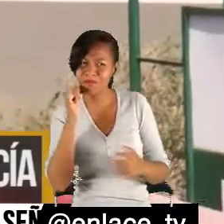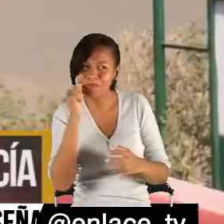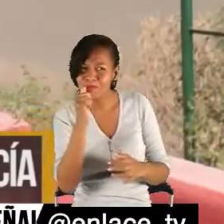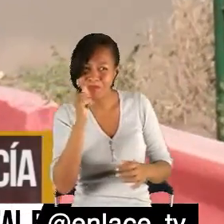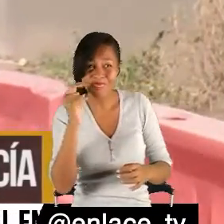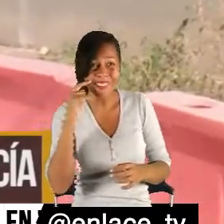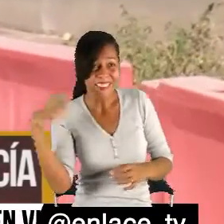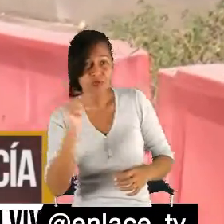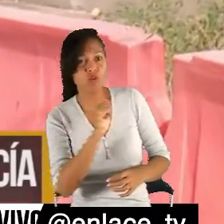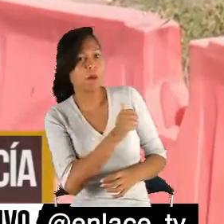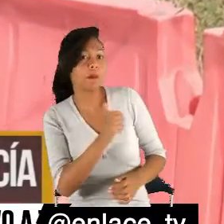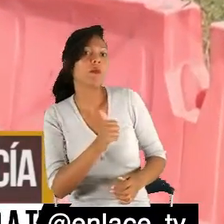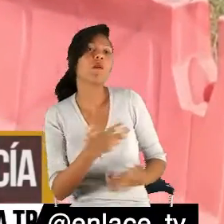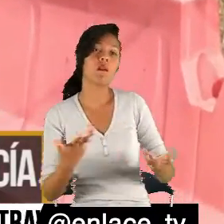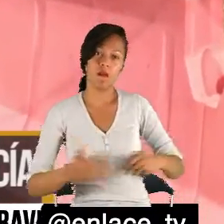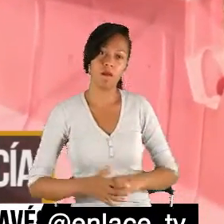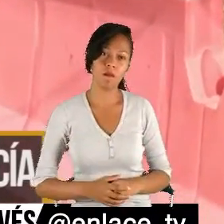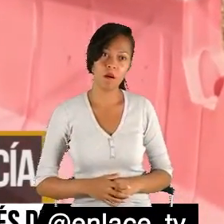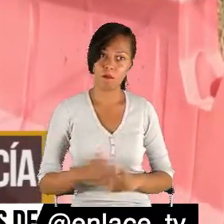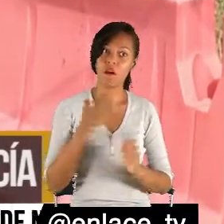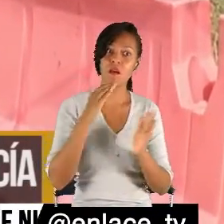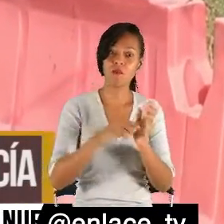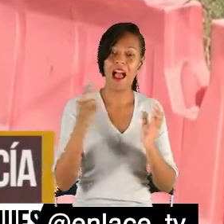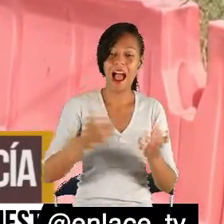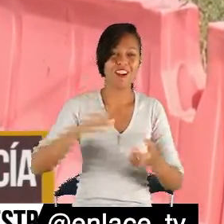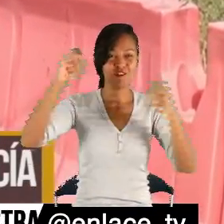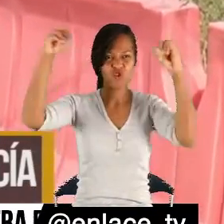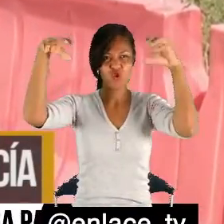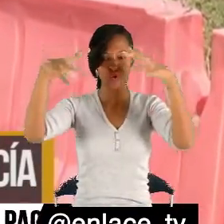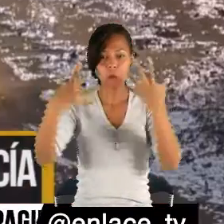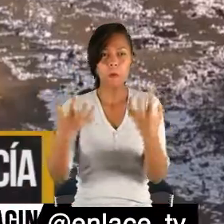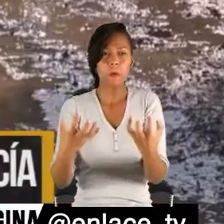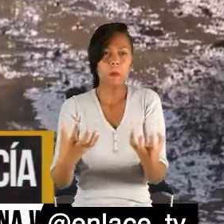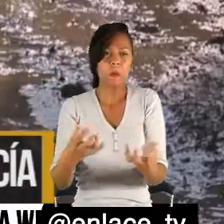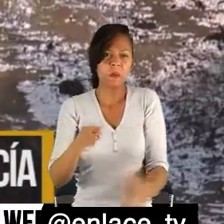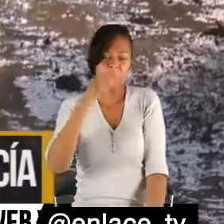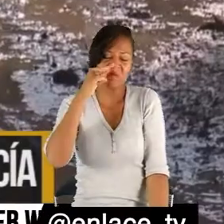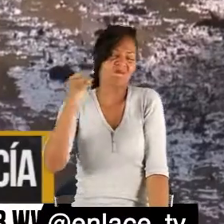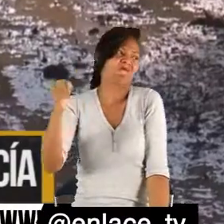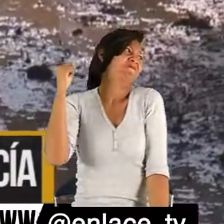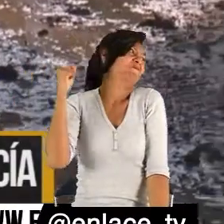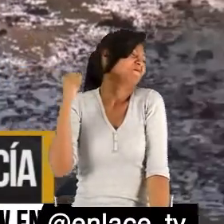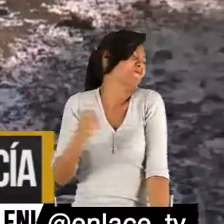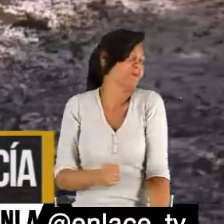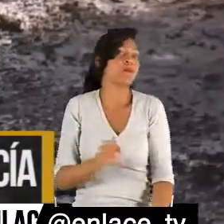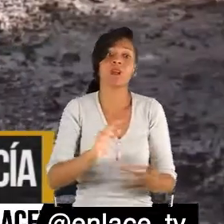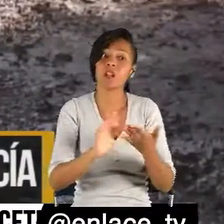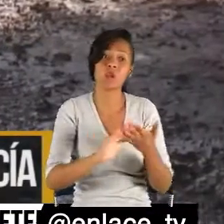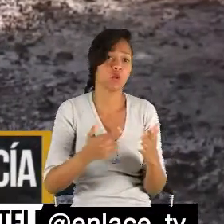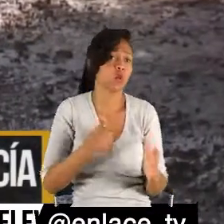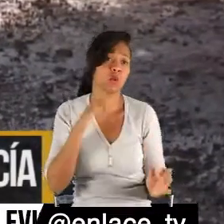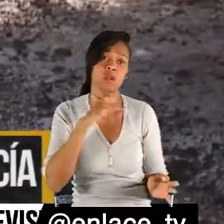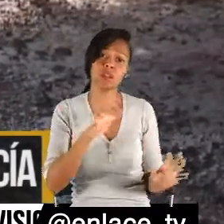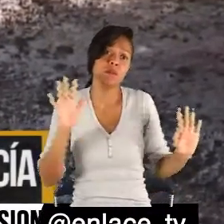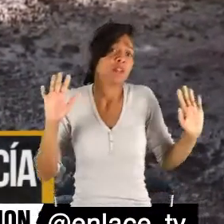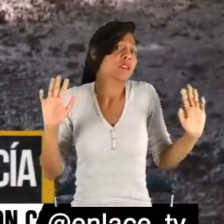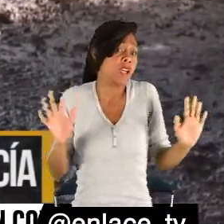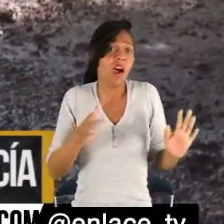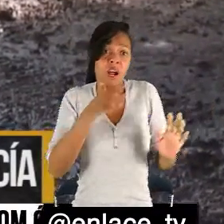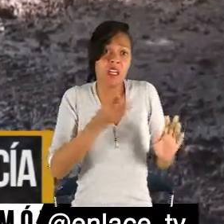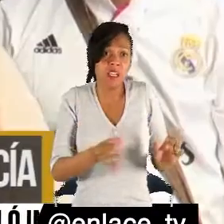en la calle y cuando esto se seca eso es un olor prácticamente me perdonan la palabra pura entonces nosotros nosotros no podemos seguir así aquí hay niños